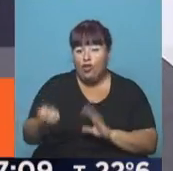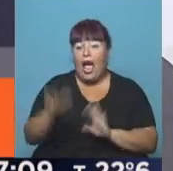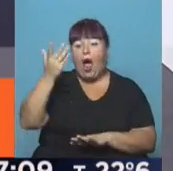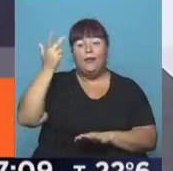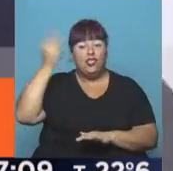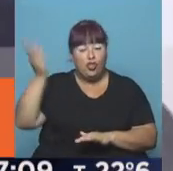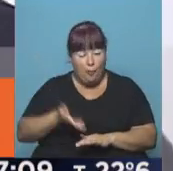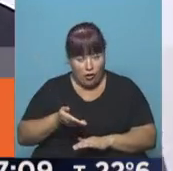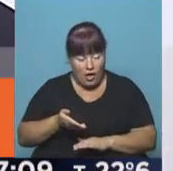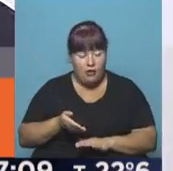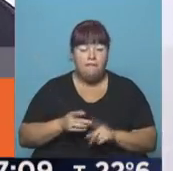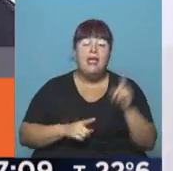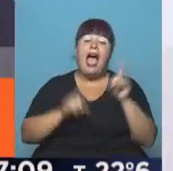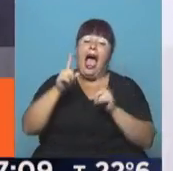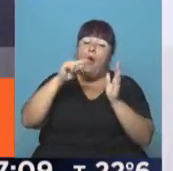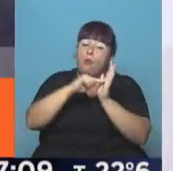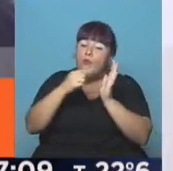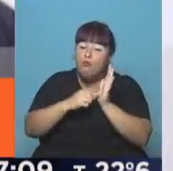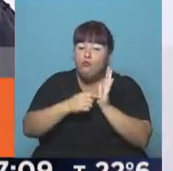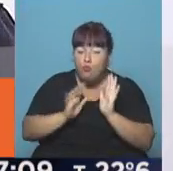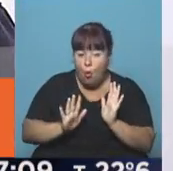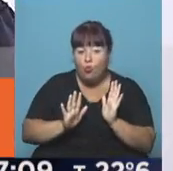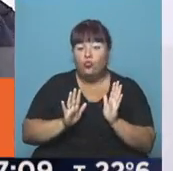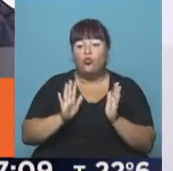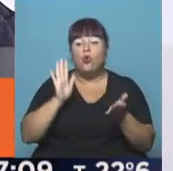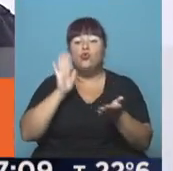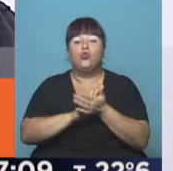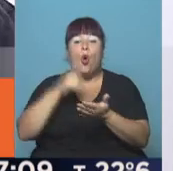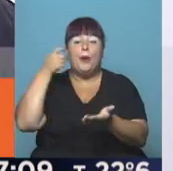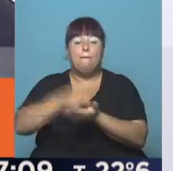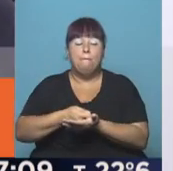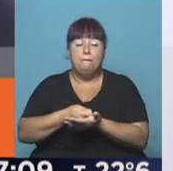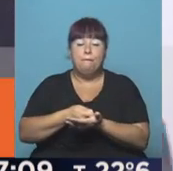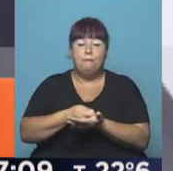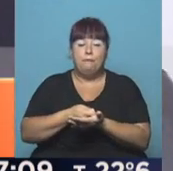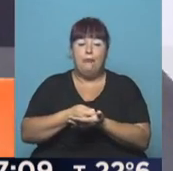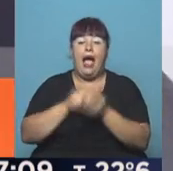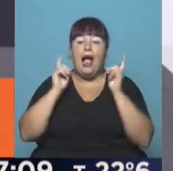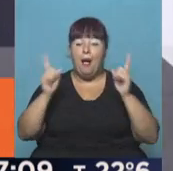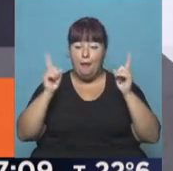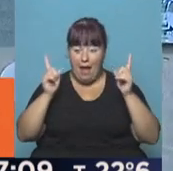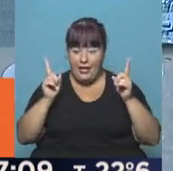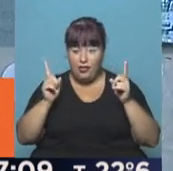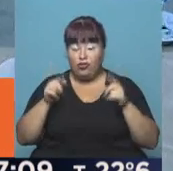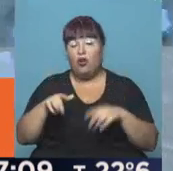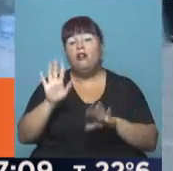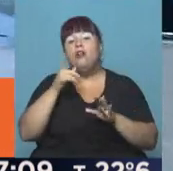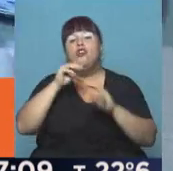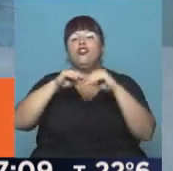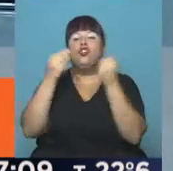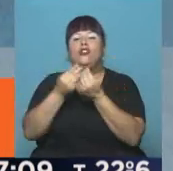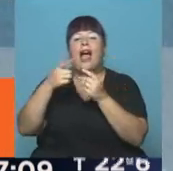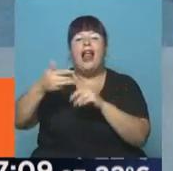del 18% y algunos puntos dentro del pago a los docentes de lo que son las sumas